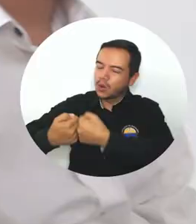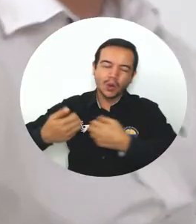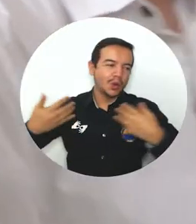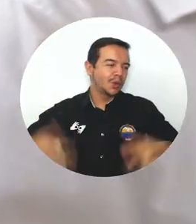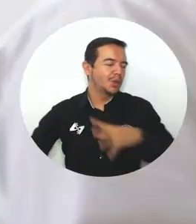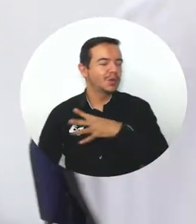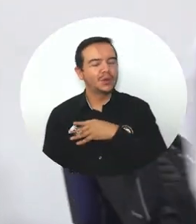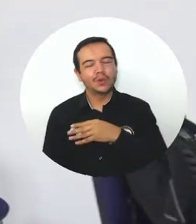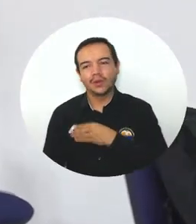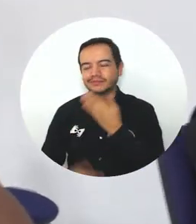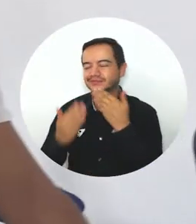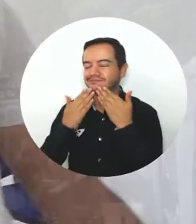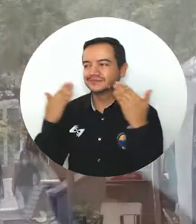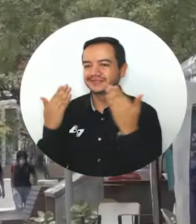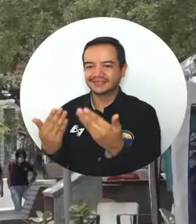agradecida.